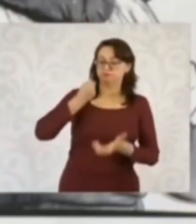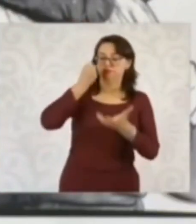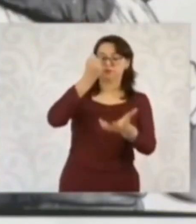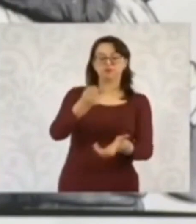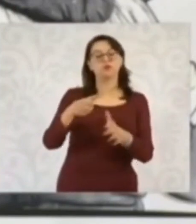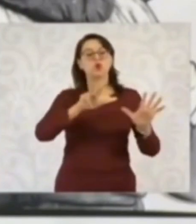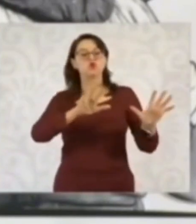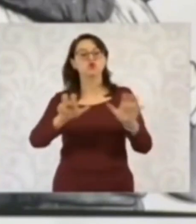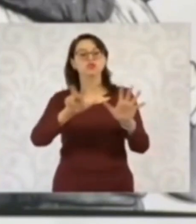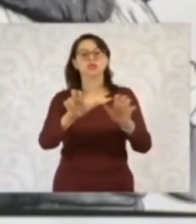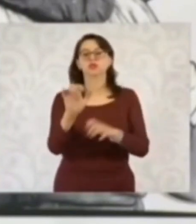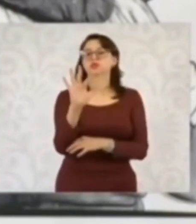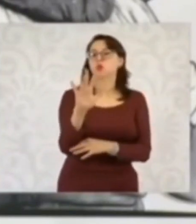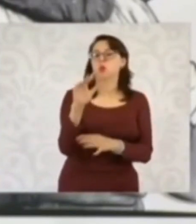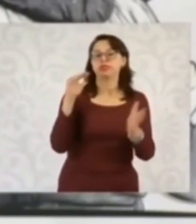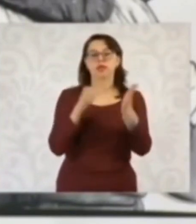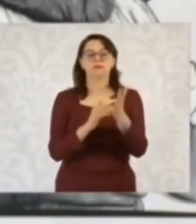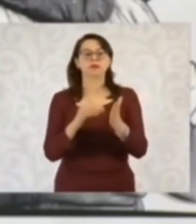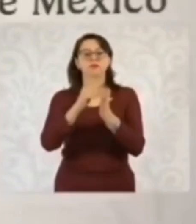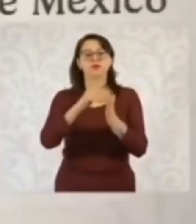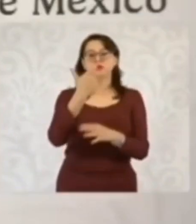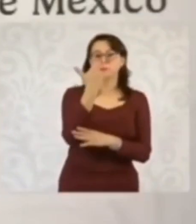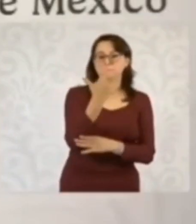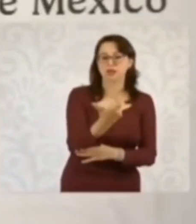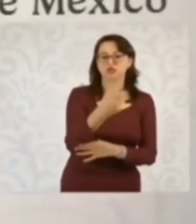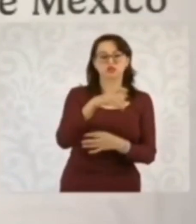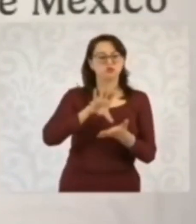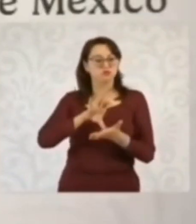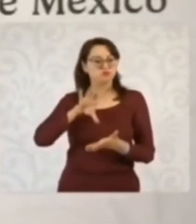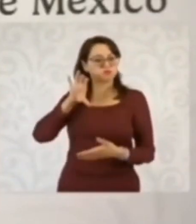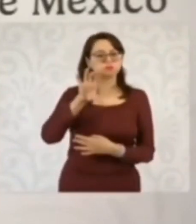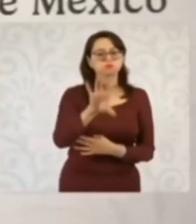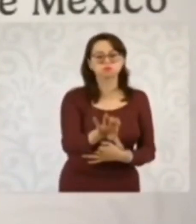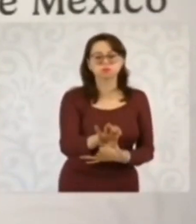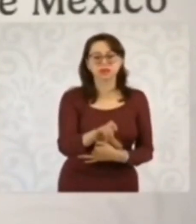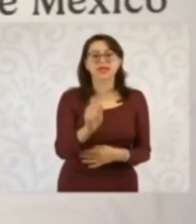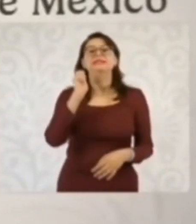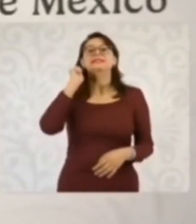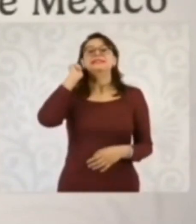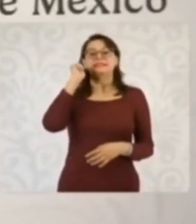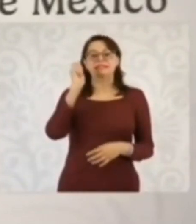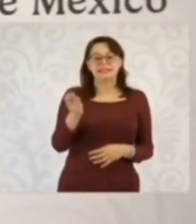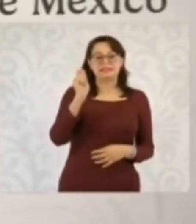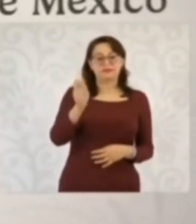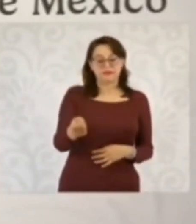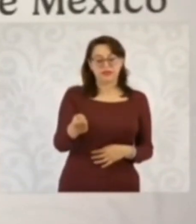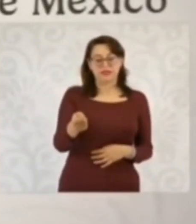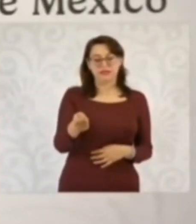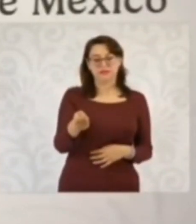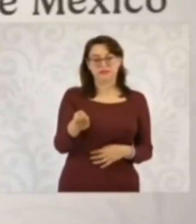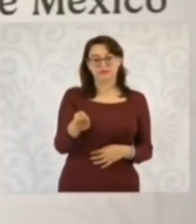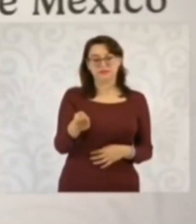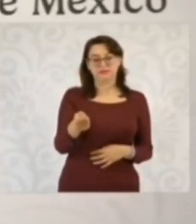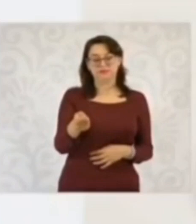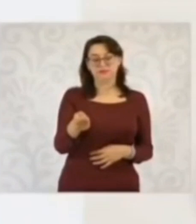de 850,000 millones de pesos. Sí, estamos hablando de que